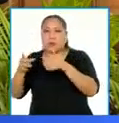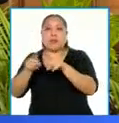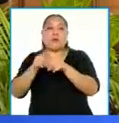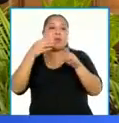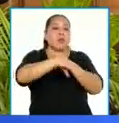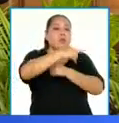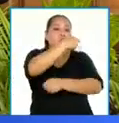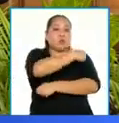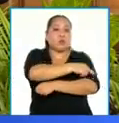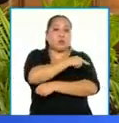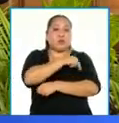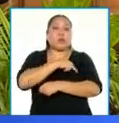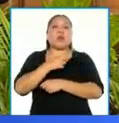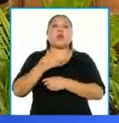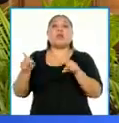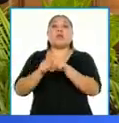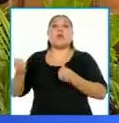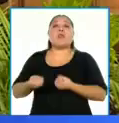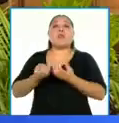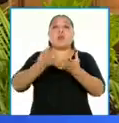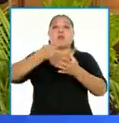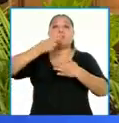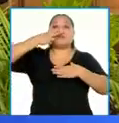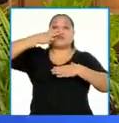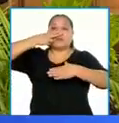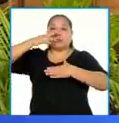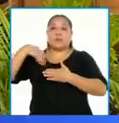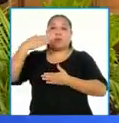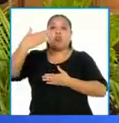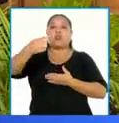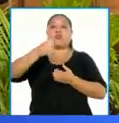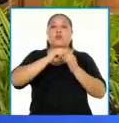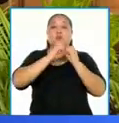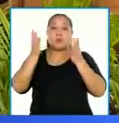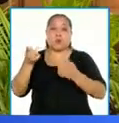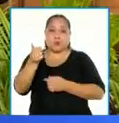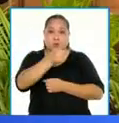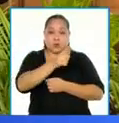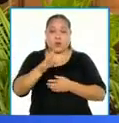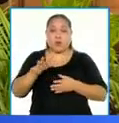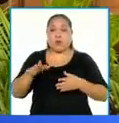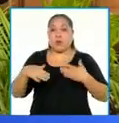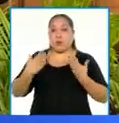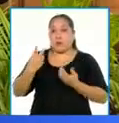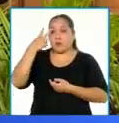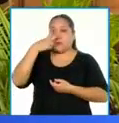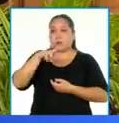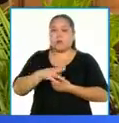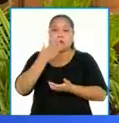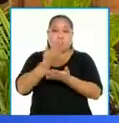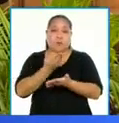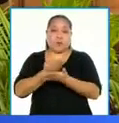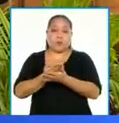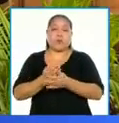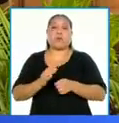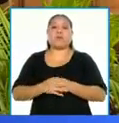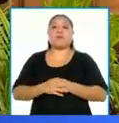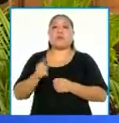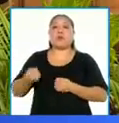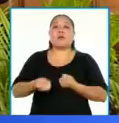y el abastecimiento de oxígeno, que en los próximos días van ustedes a comprobar y